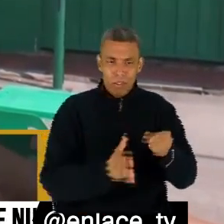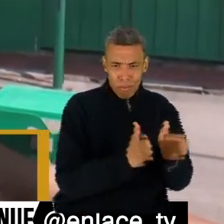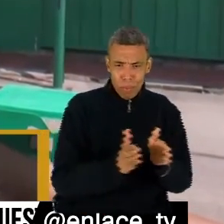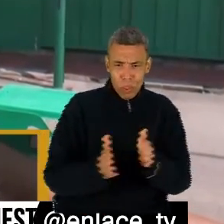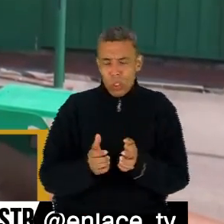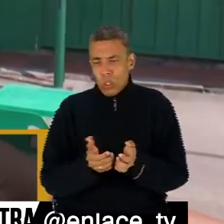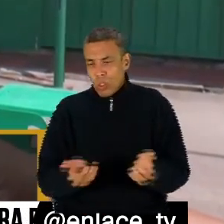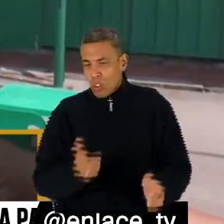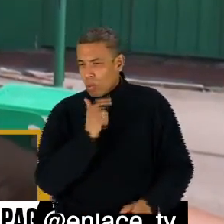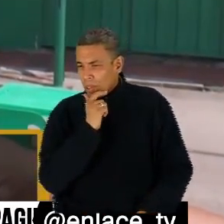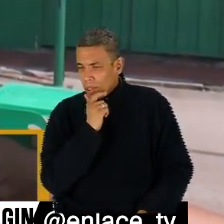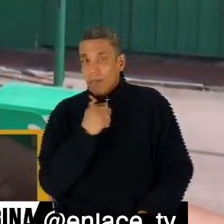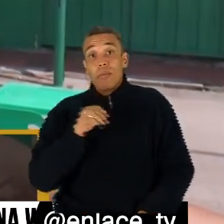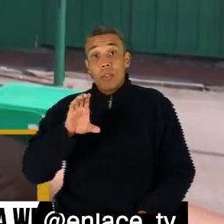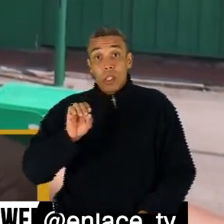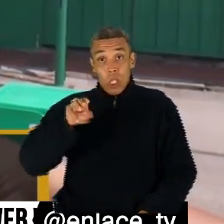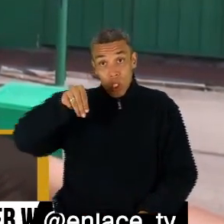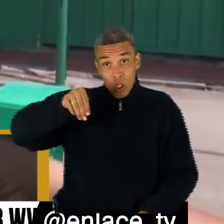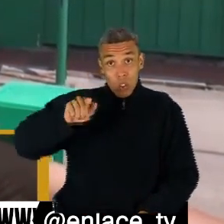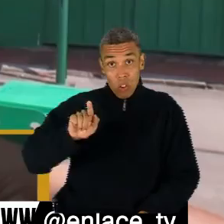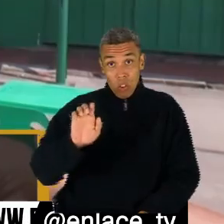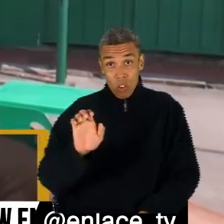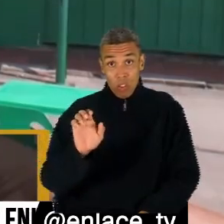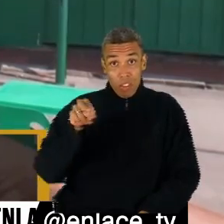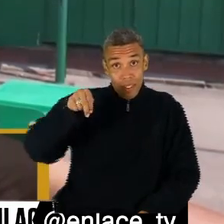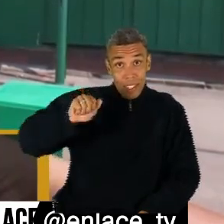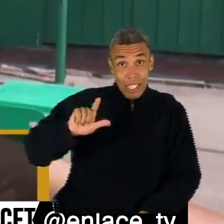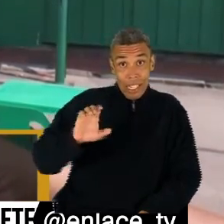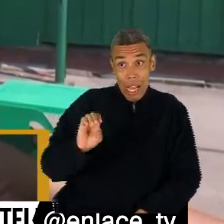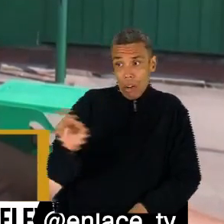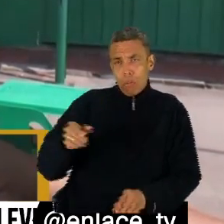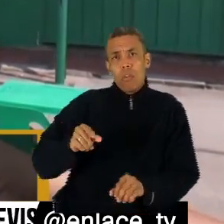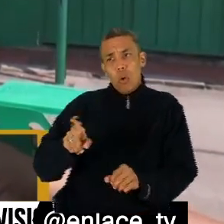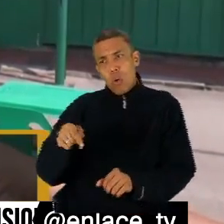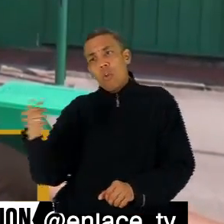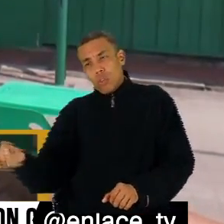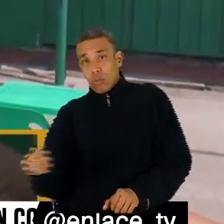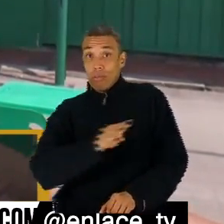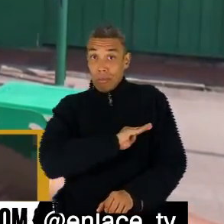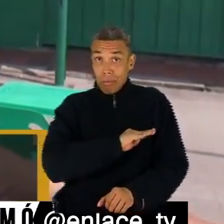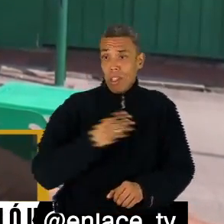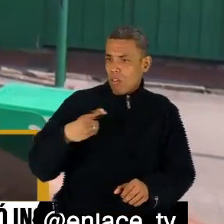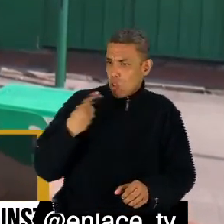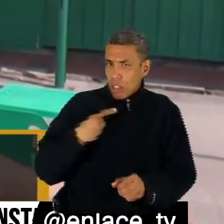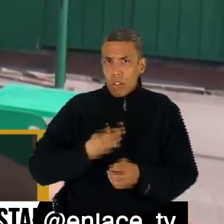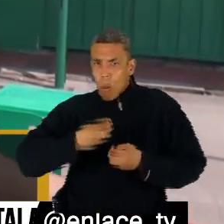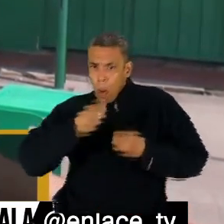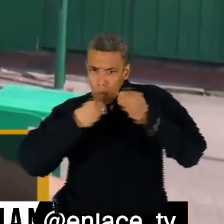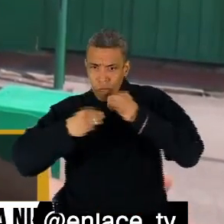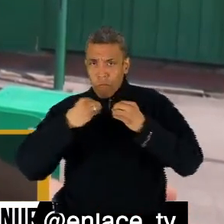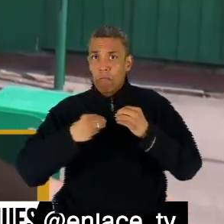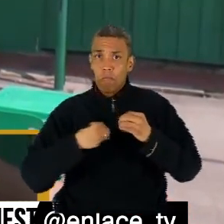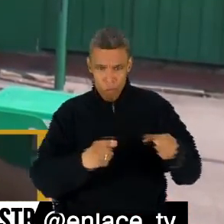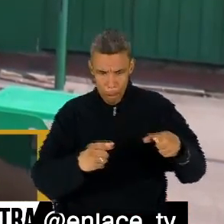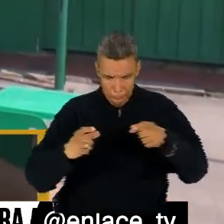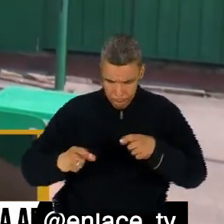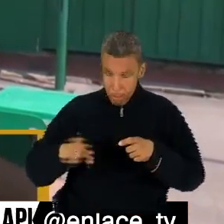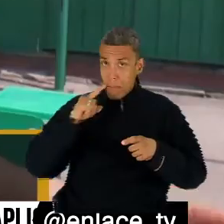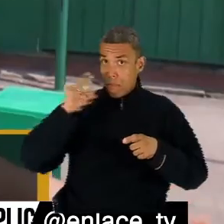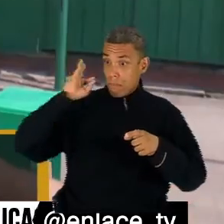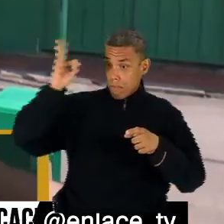buen servicio de alimentación. También la alcaldía municipal brinda un muy buen desayuno, el personal